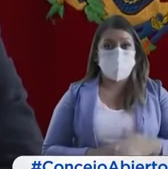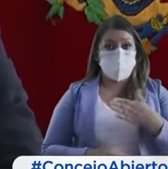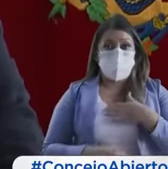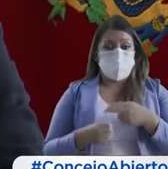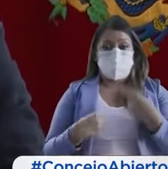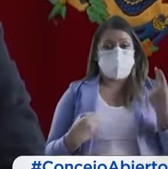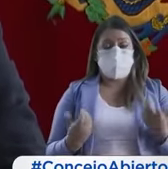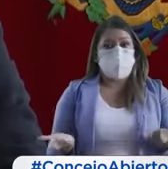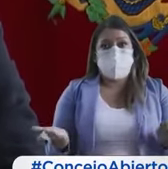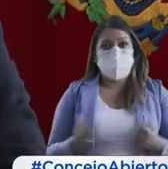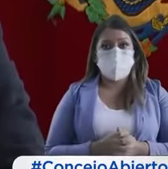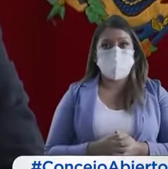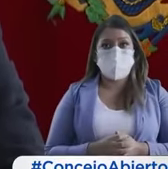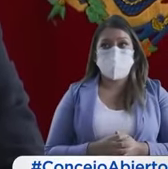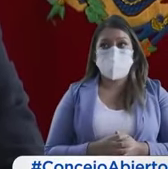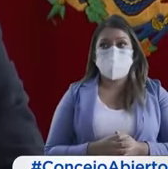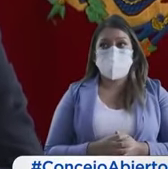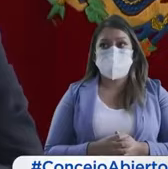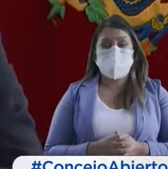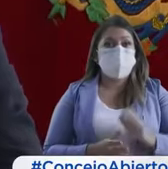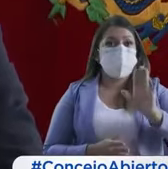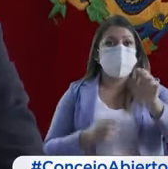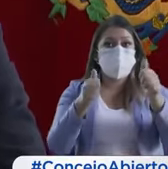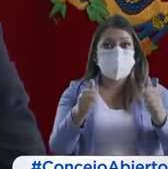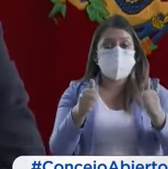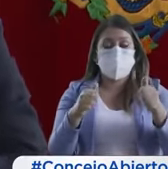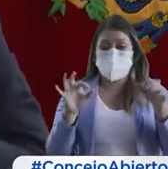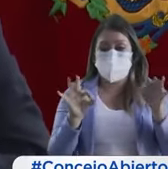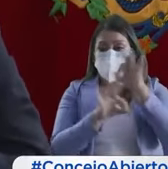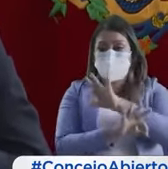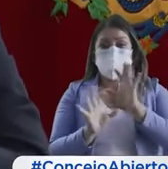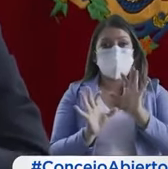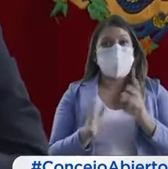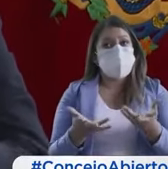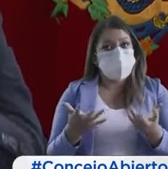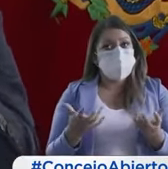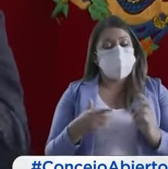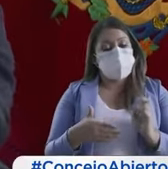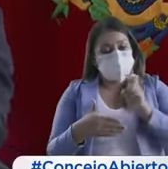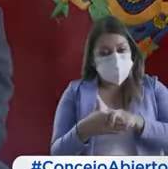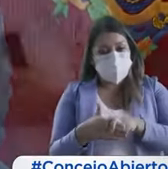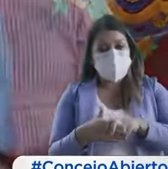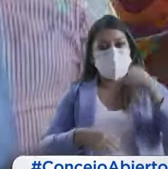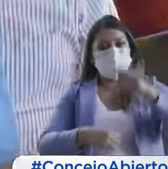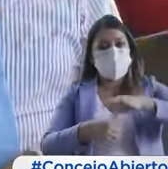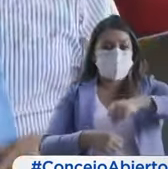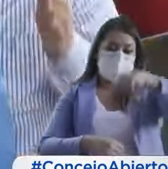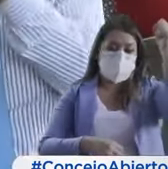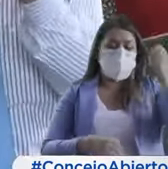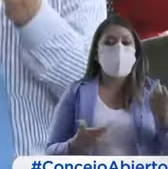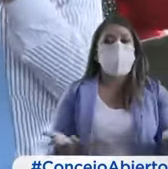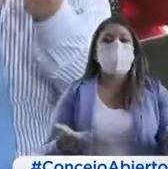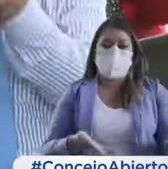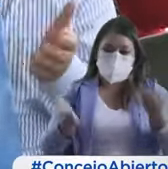señor concejal, porque no sé cuál será su candidato para que ocupe mi puesto. El que quiera venirse a sentar acá, que gane las elecciones, que vaya